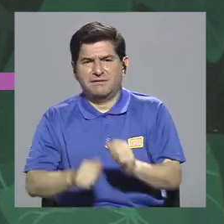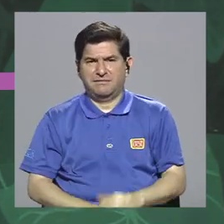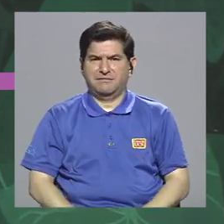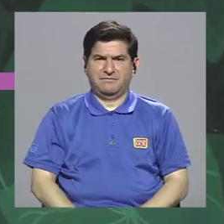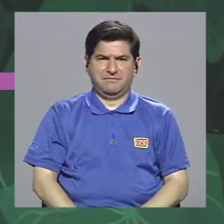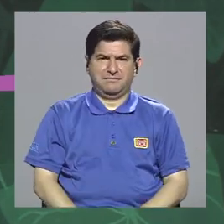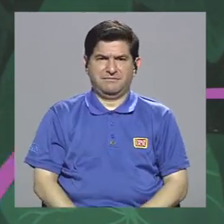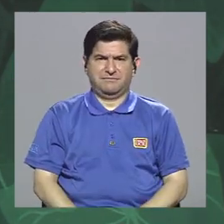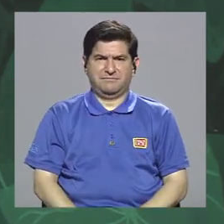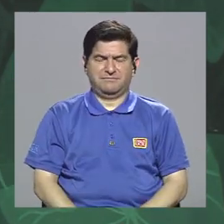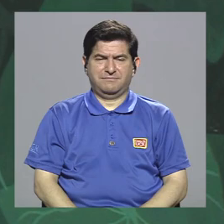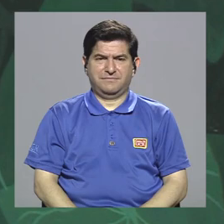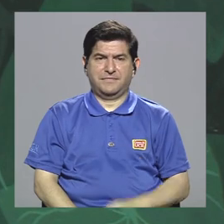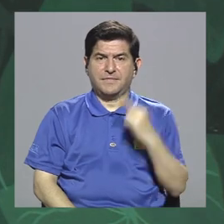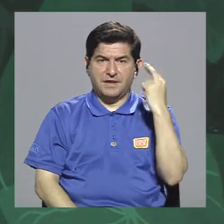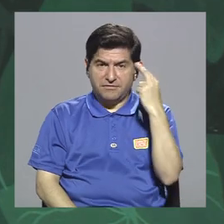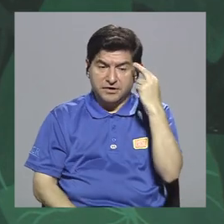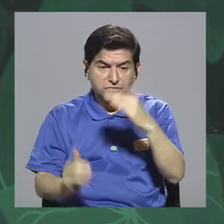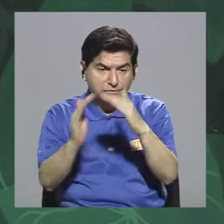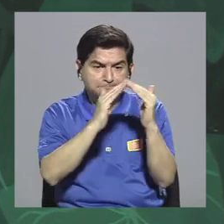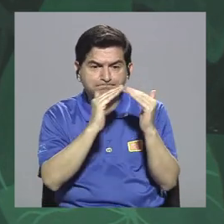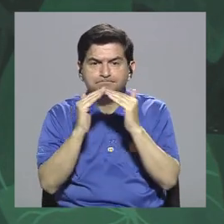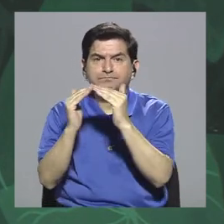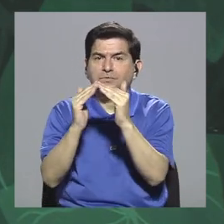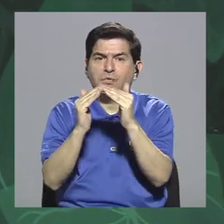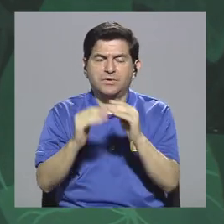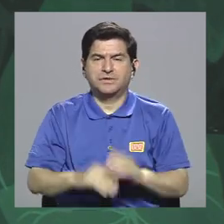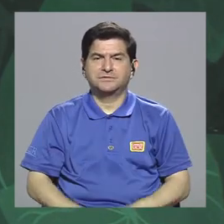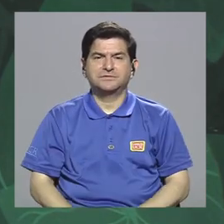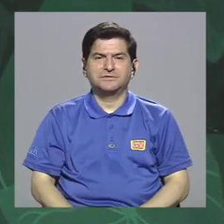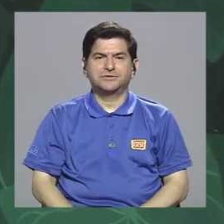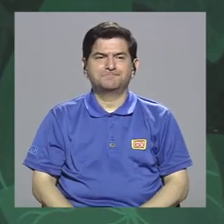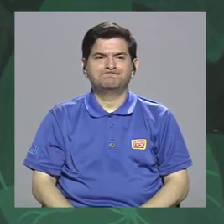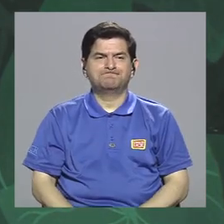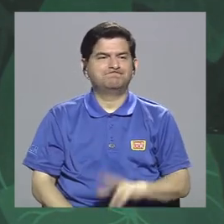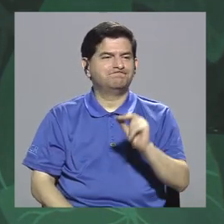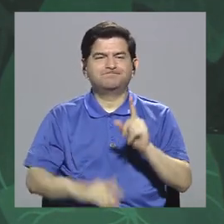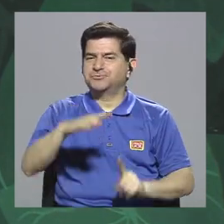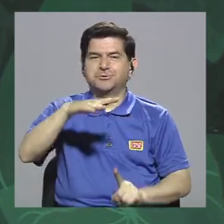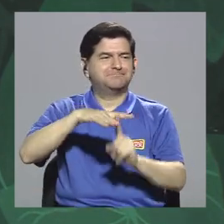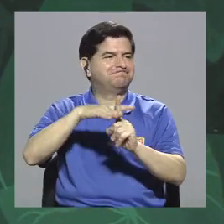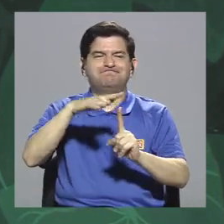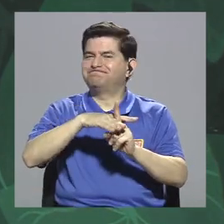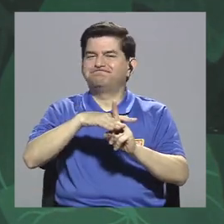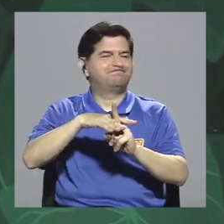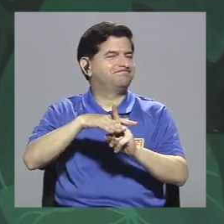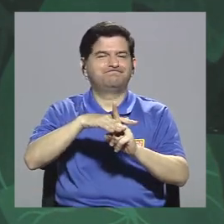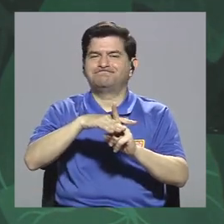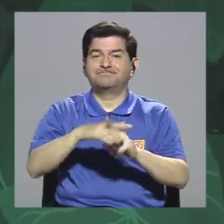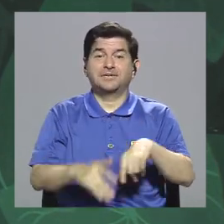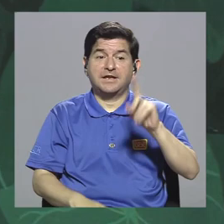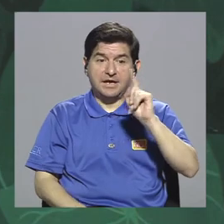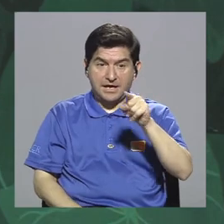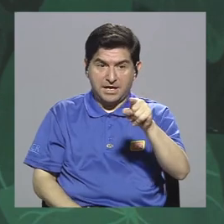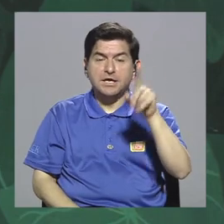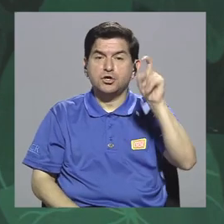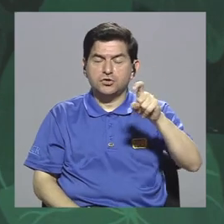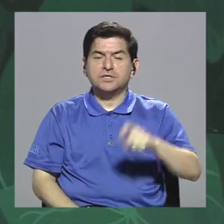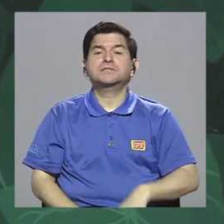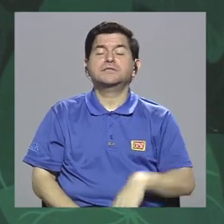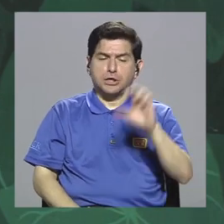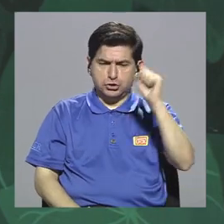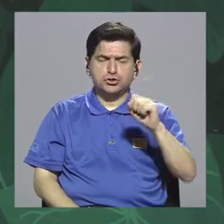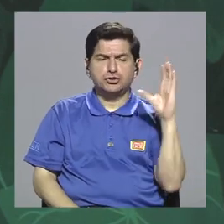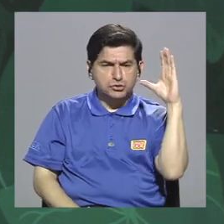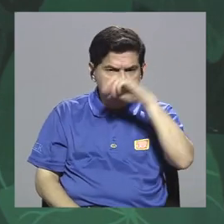que necesito apoyo, y precisamente porque es una población que no se